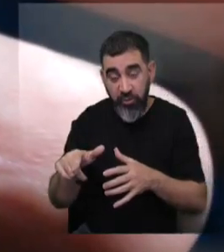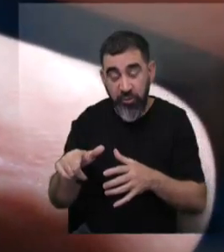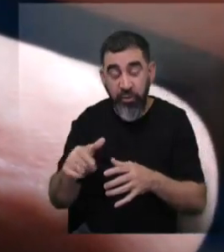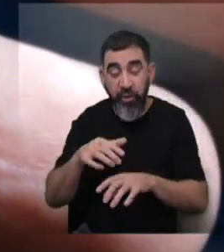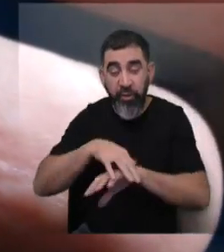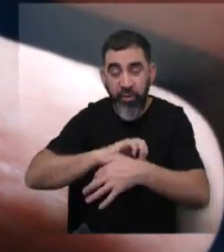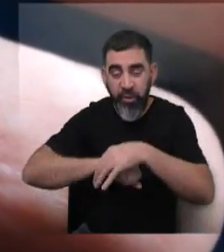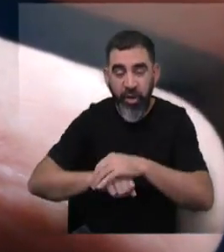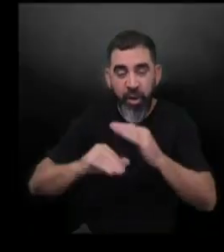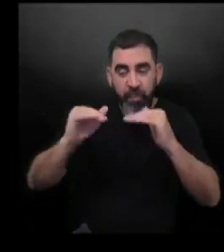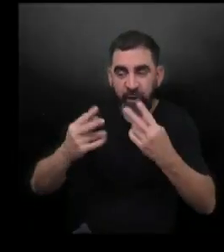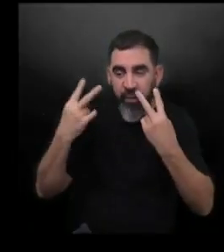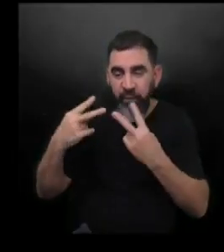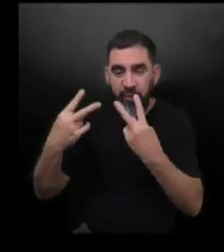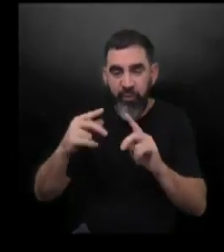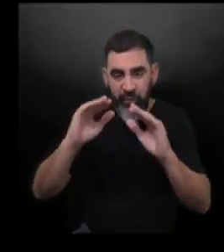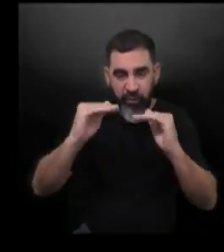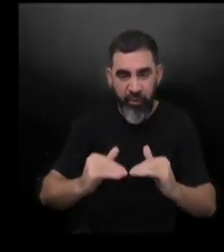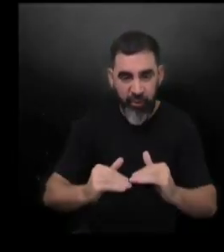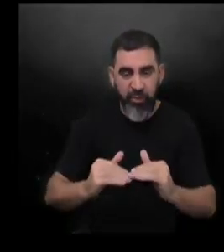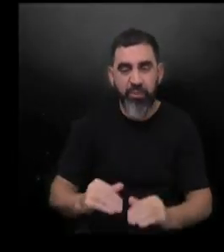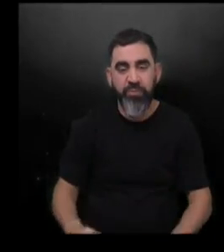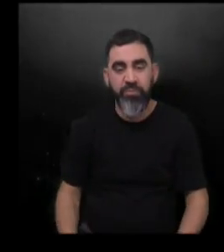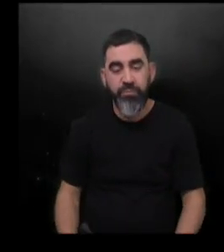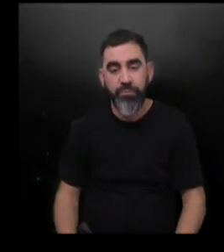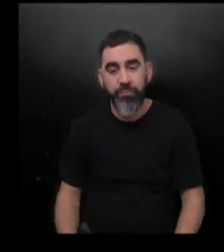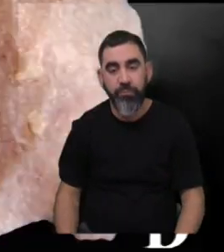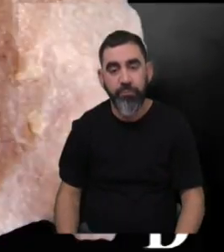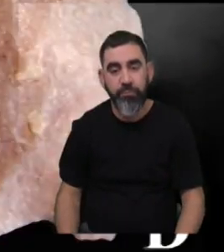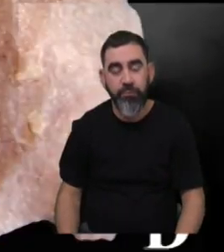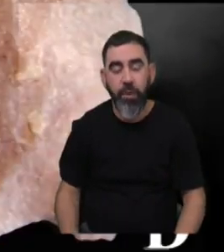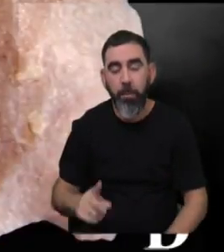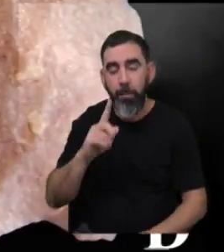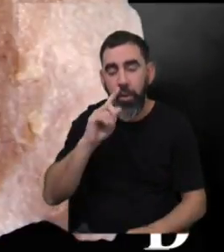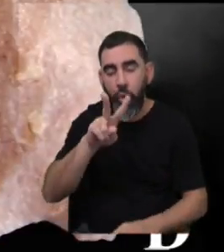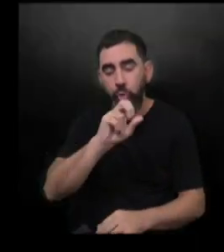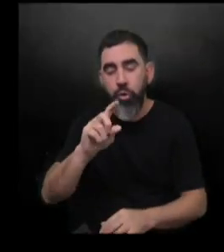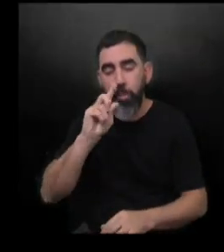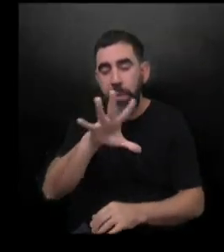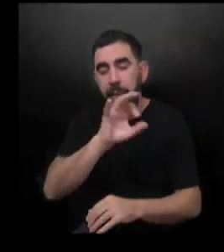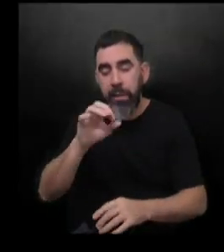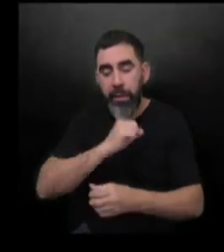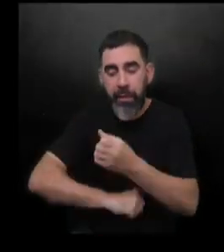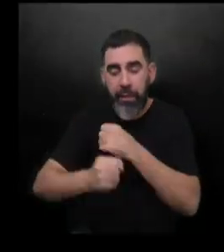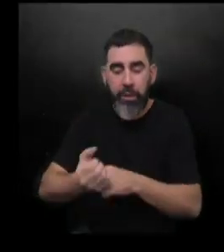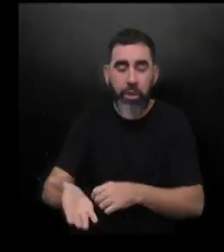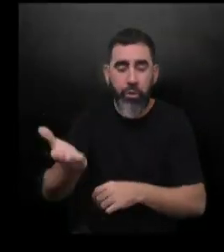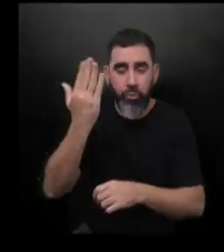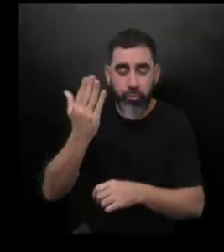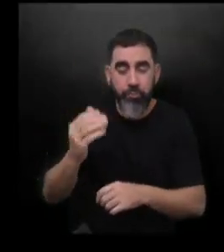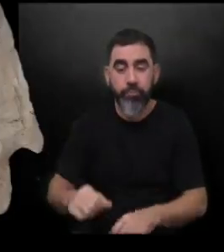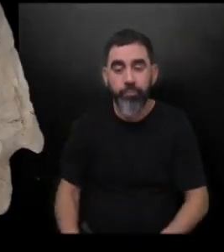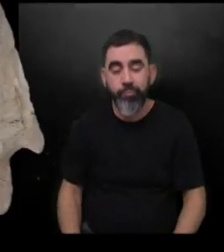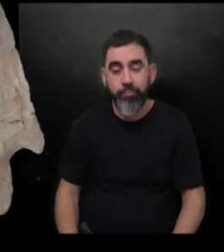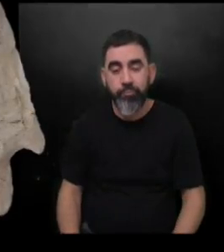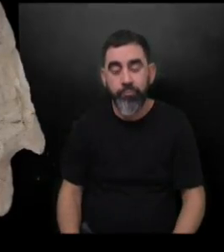eran menos móviles que estos grupos tempranos, o sea, estos grupos de 1200, 1500 de nuestra era, o sea, hace